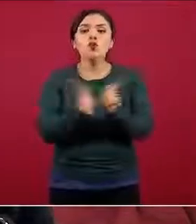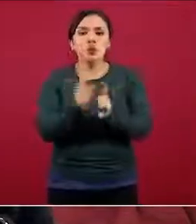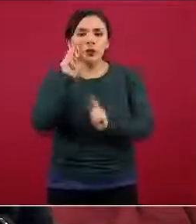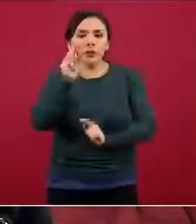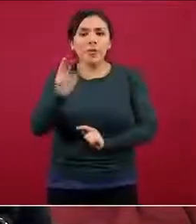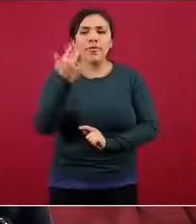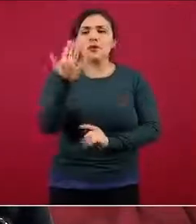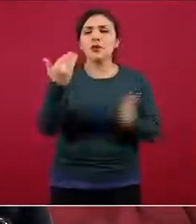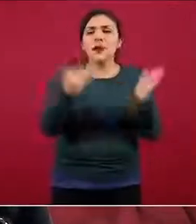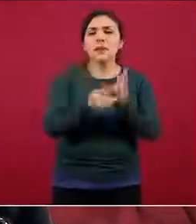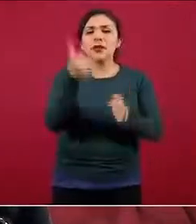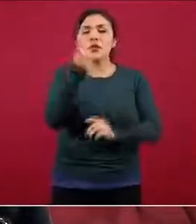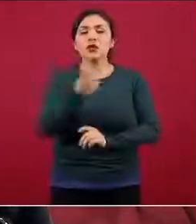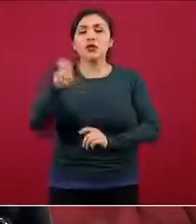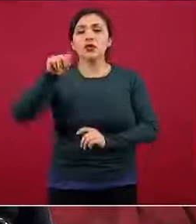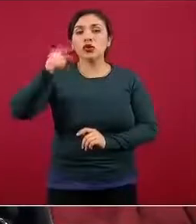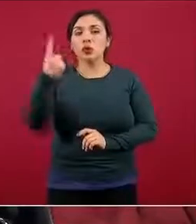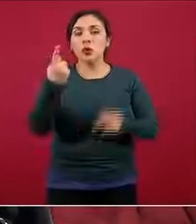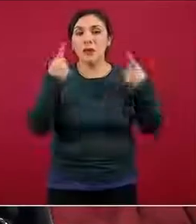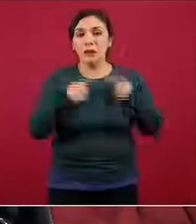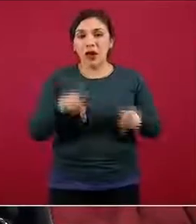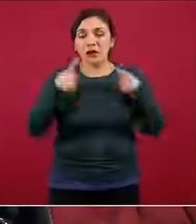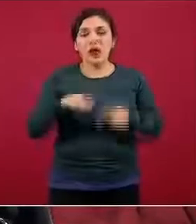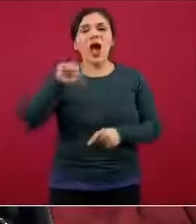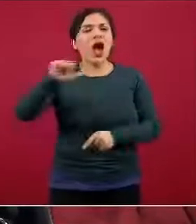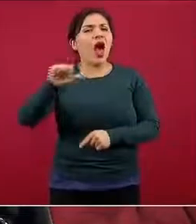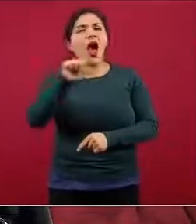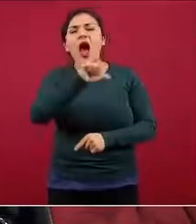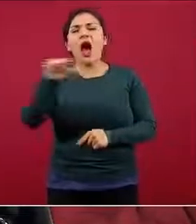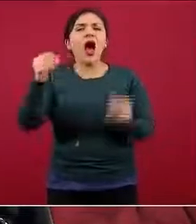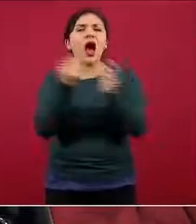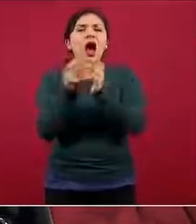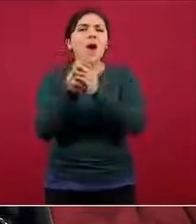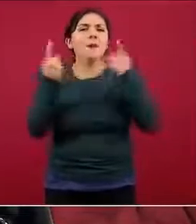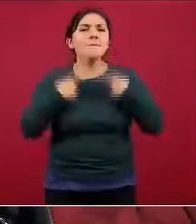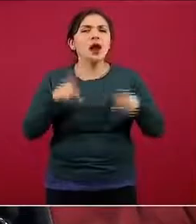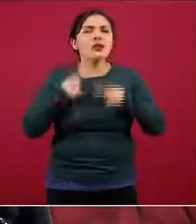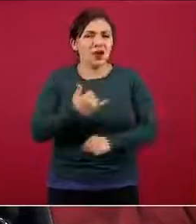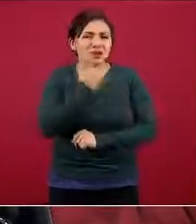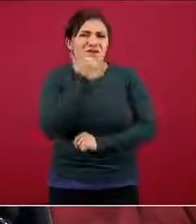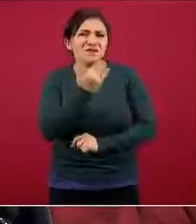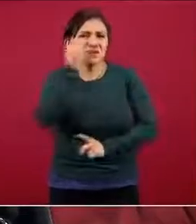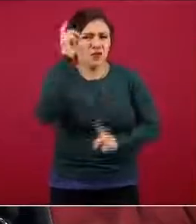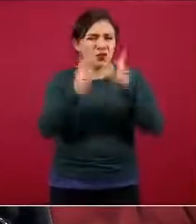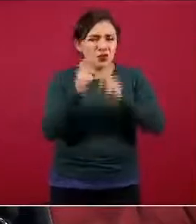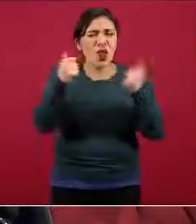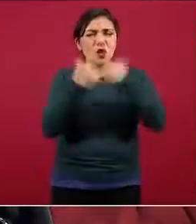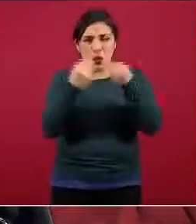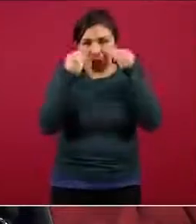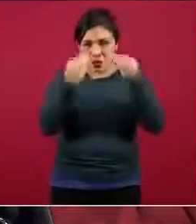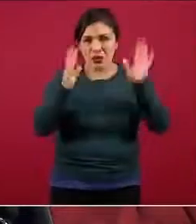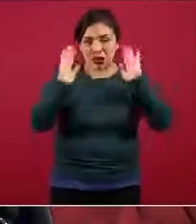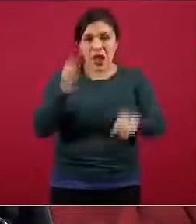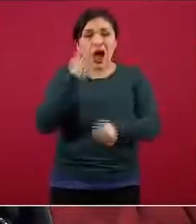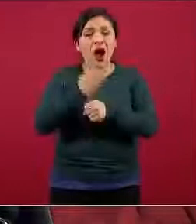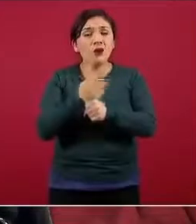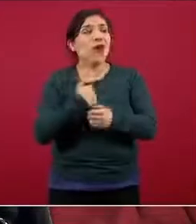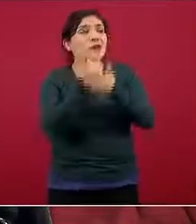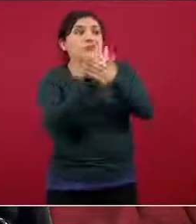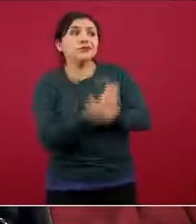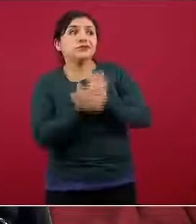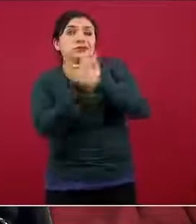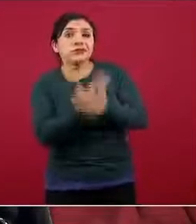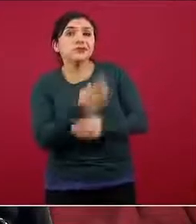de 50.281 que son aquellos sospechosos en los que se les tomó una muestra y que estamos esperando, que